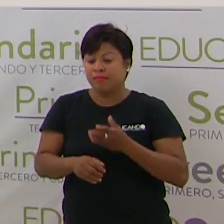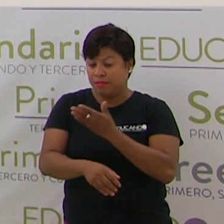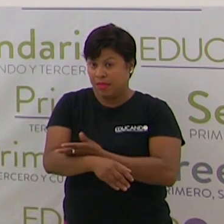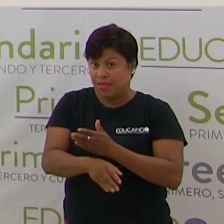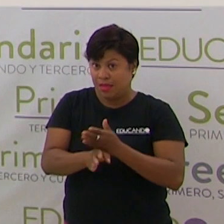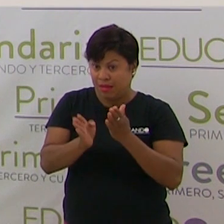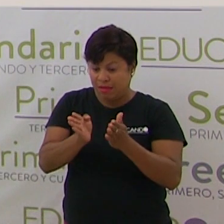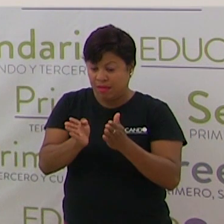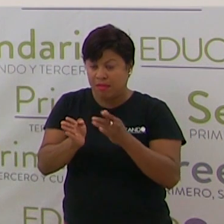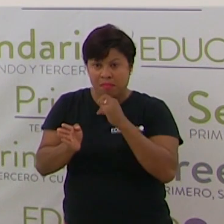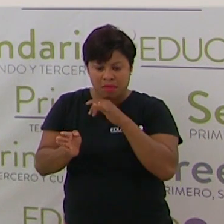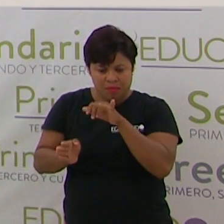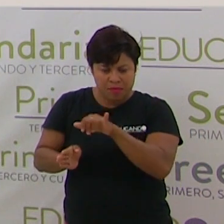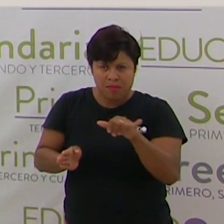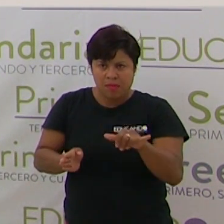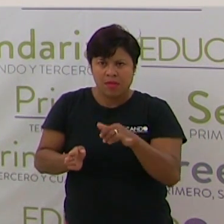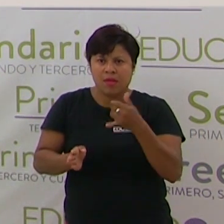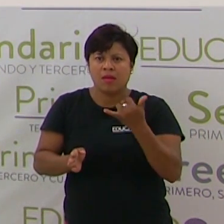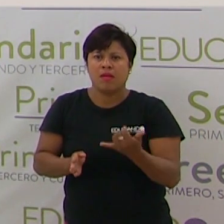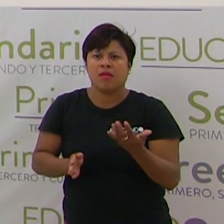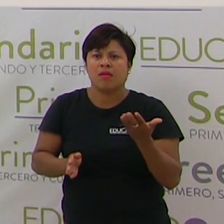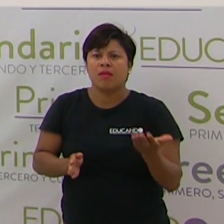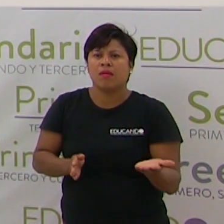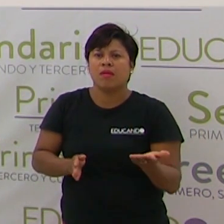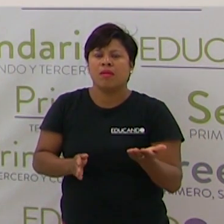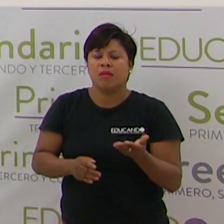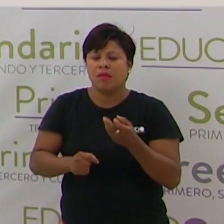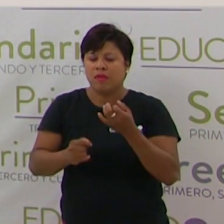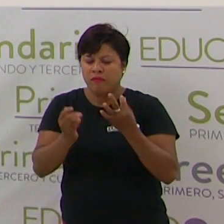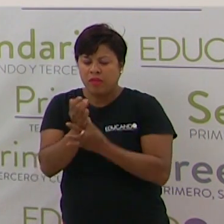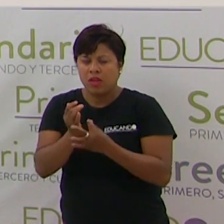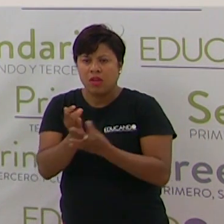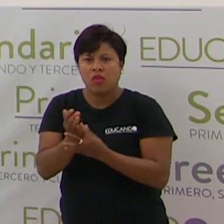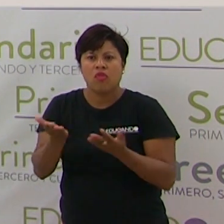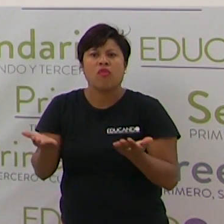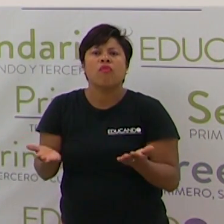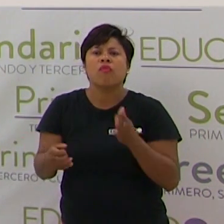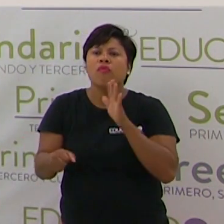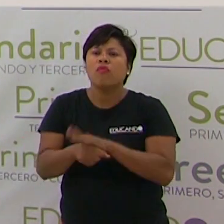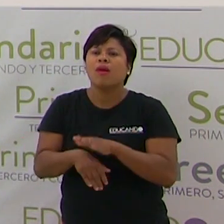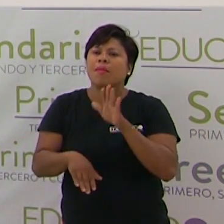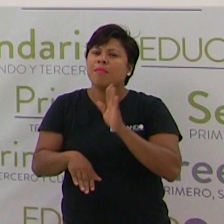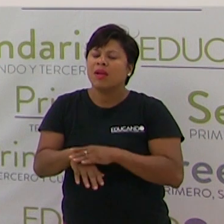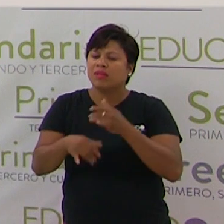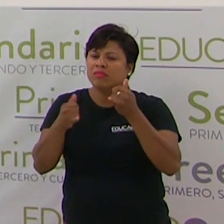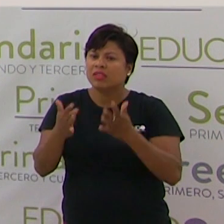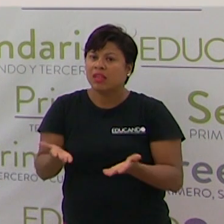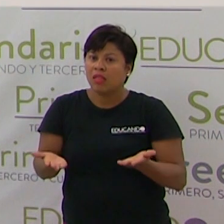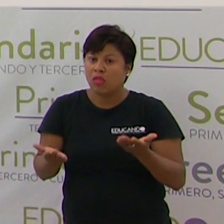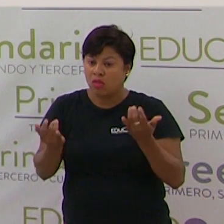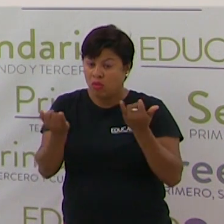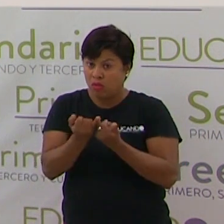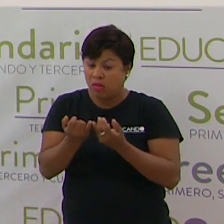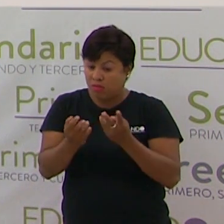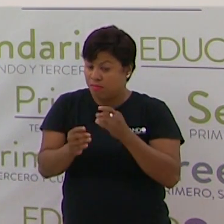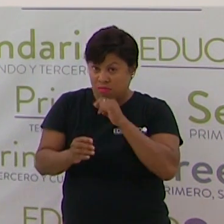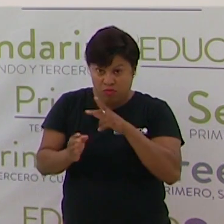madera del mismo tamaño y un trozo de metal. ¿Qué pesa más? Los dos del mismo